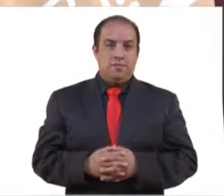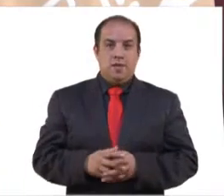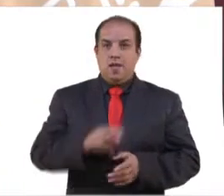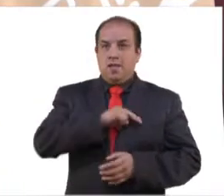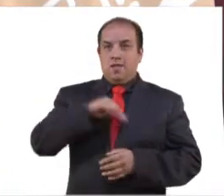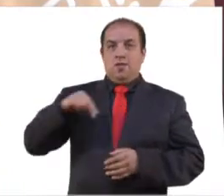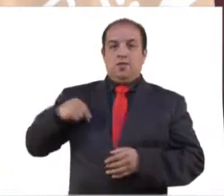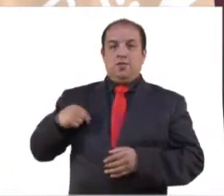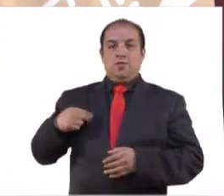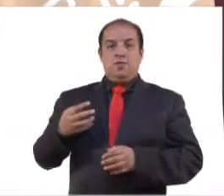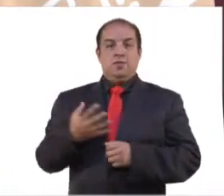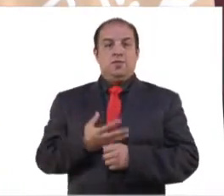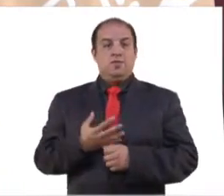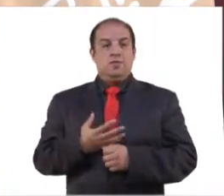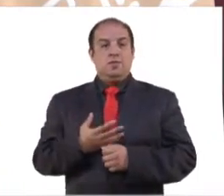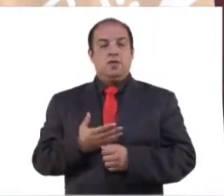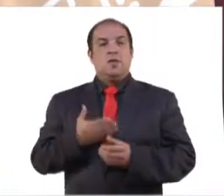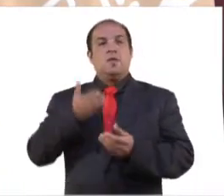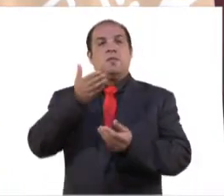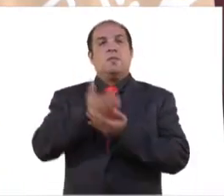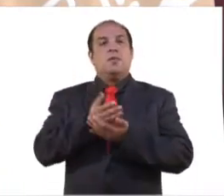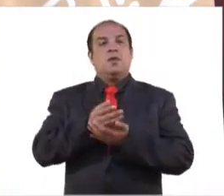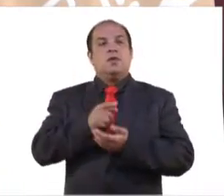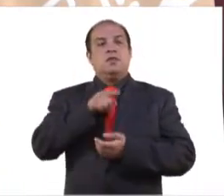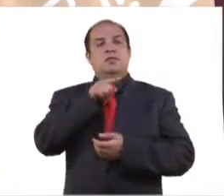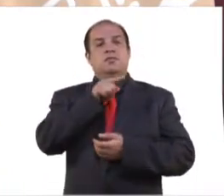Nosotros que íbamos ahí en los...